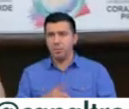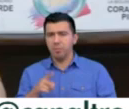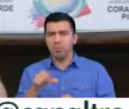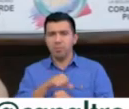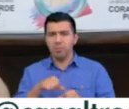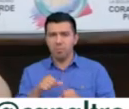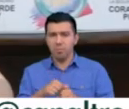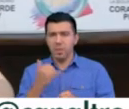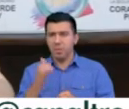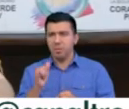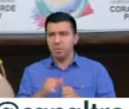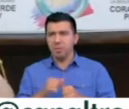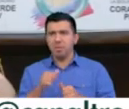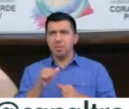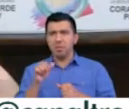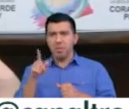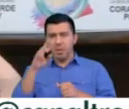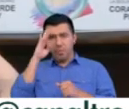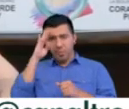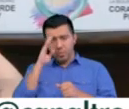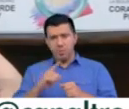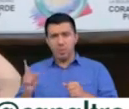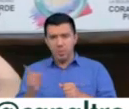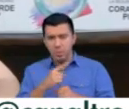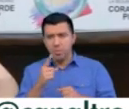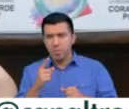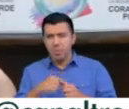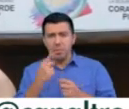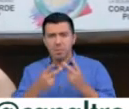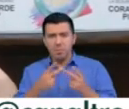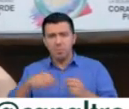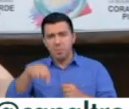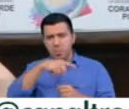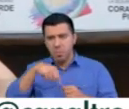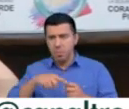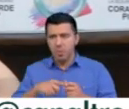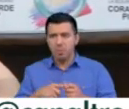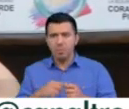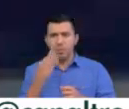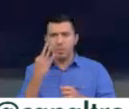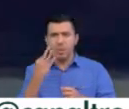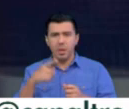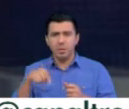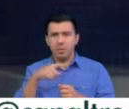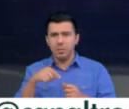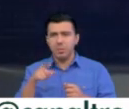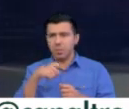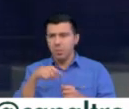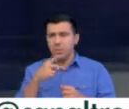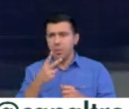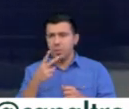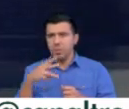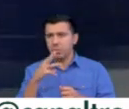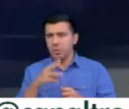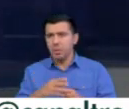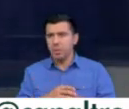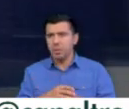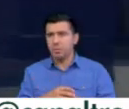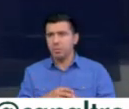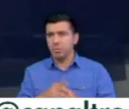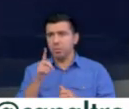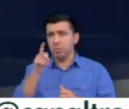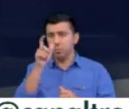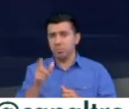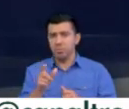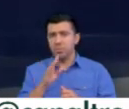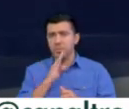había pasado, el cuadrante había hecho la ronda, tres rondas que había realizado a través del alrededor del parque y al interior. En unas horas, quien presuntamente